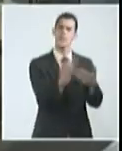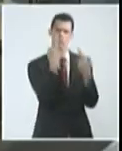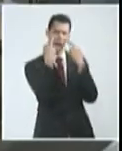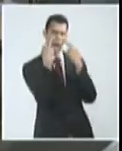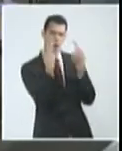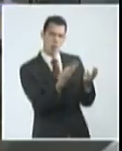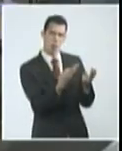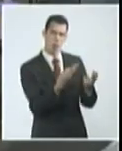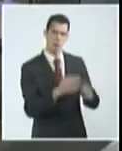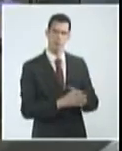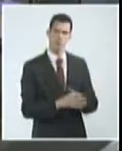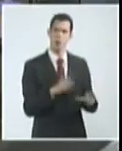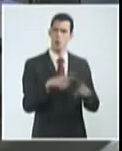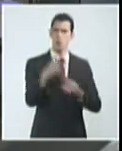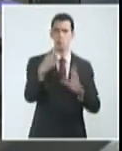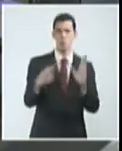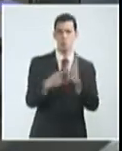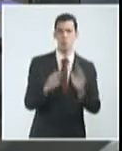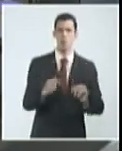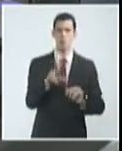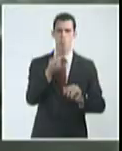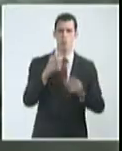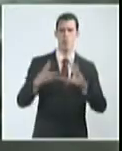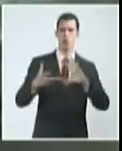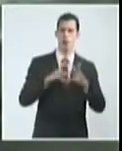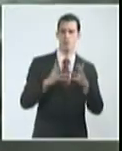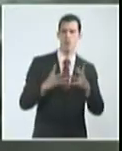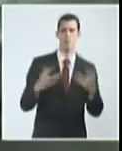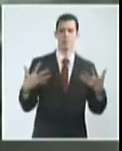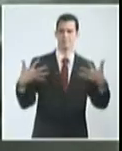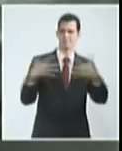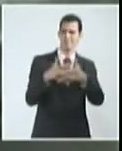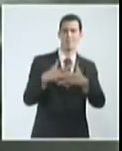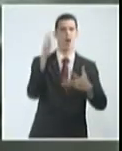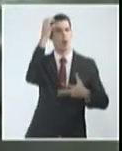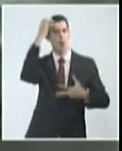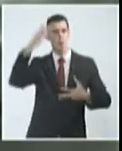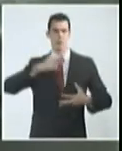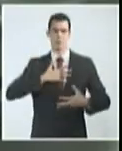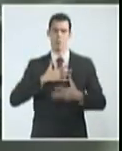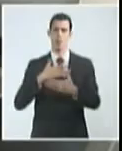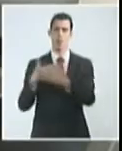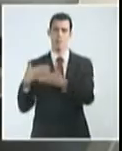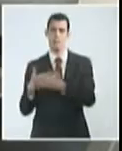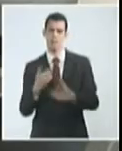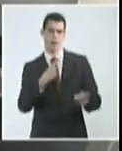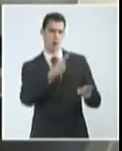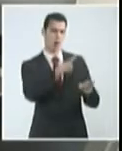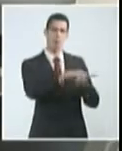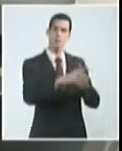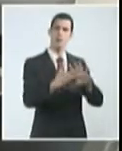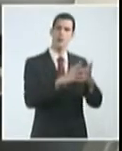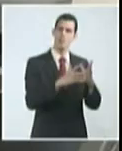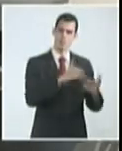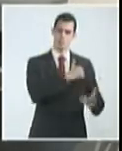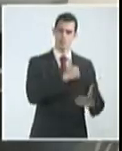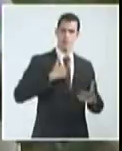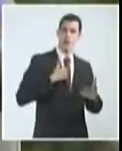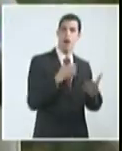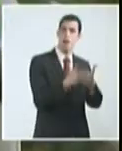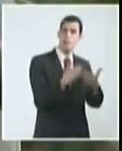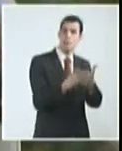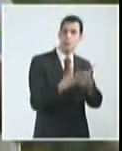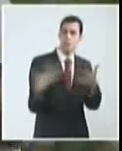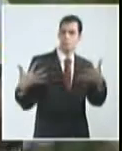las nuevas formas de gestión, tanto en lo estatal como en lo no estatal, y por lo tanto,